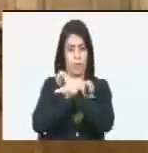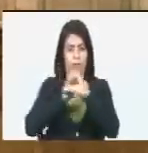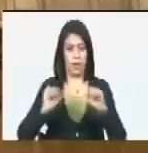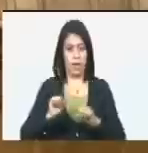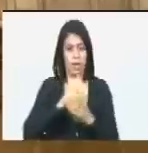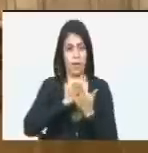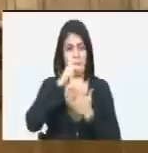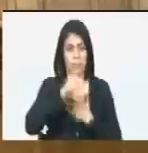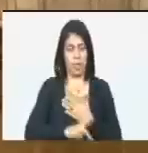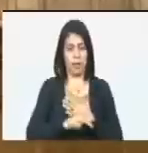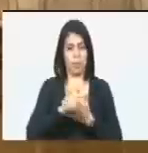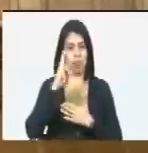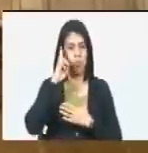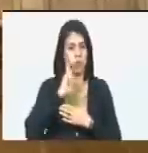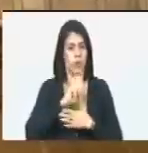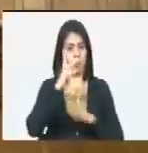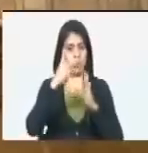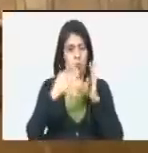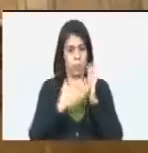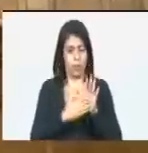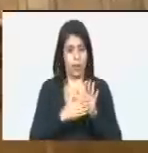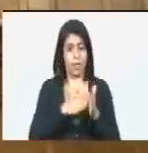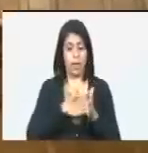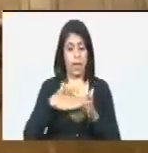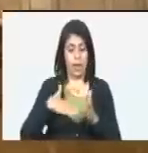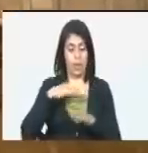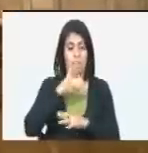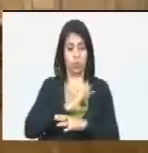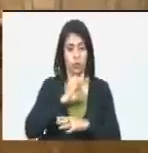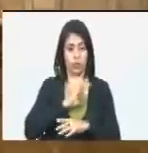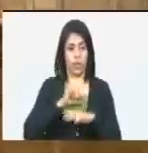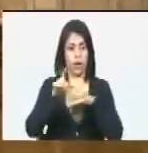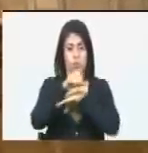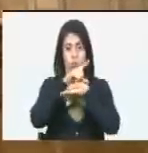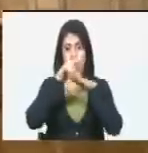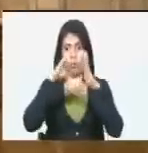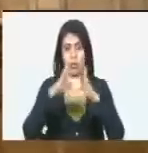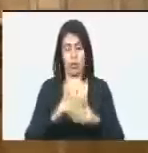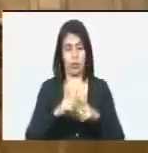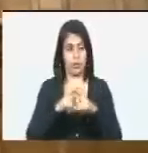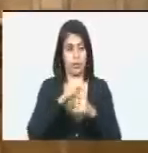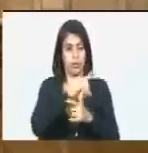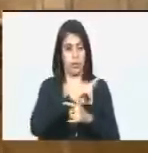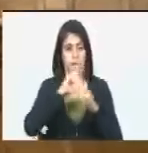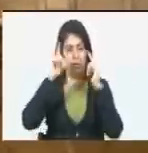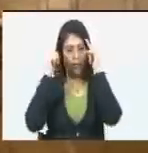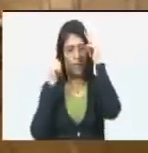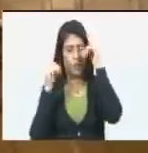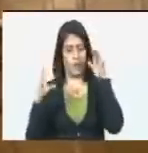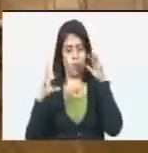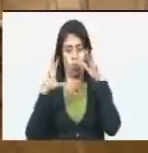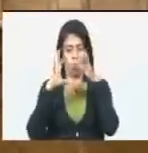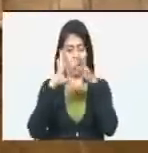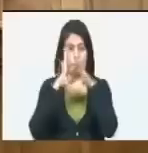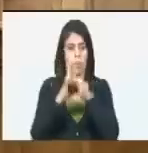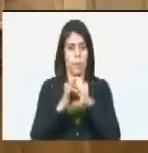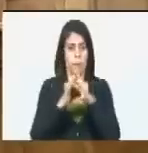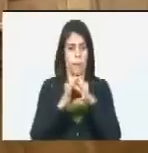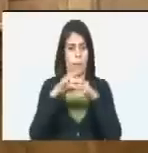que mostró la intencionalidad social del gobierno del comandante Chávez y creó lazos indisolubles entre Chávez y el